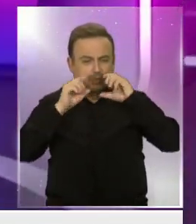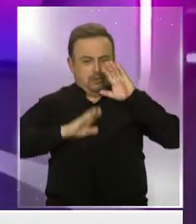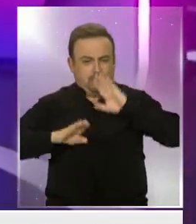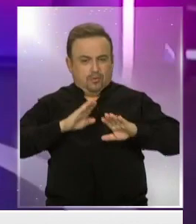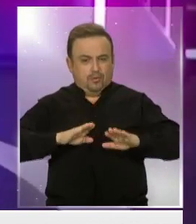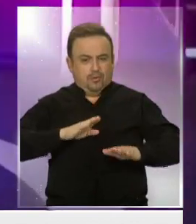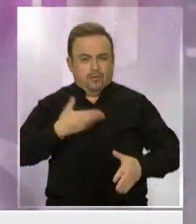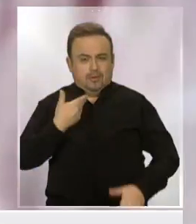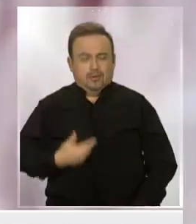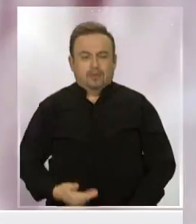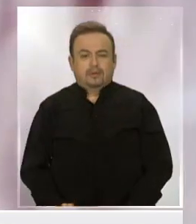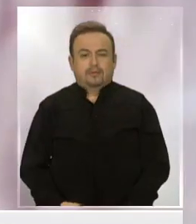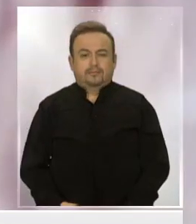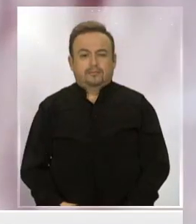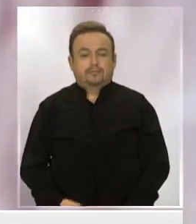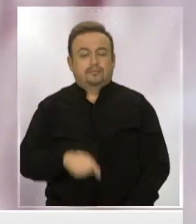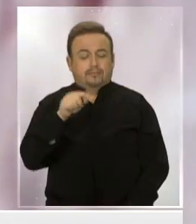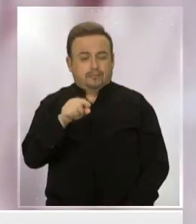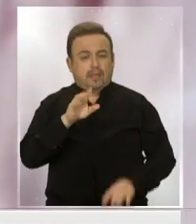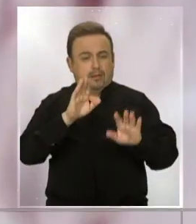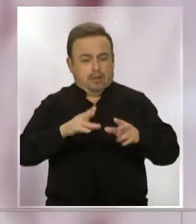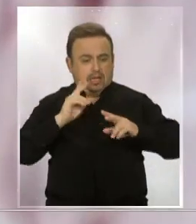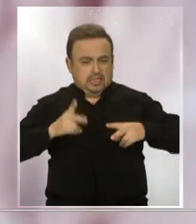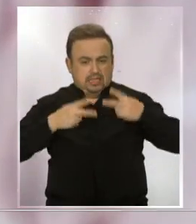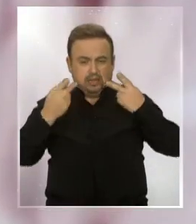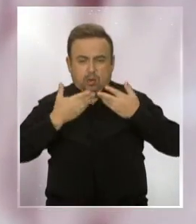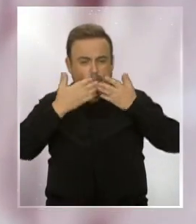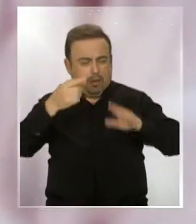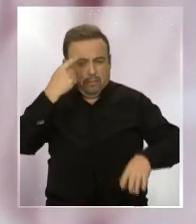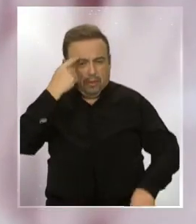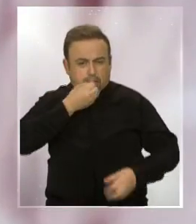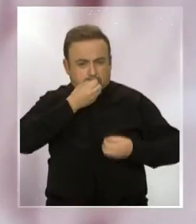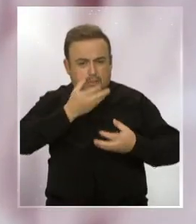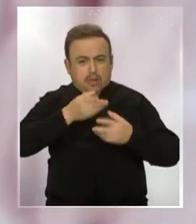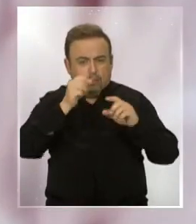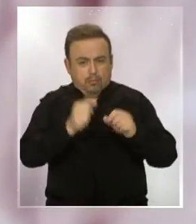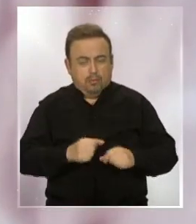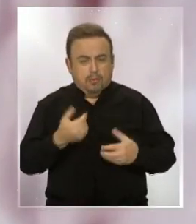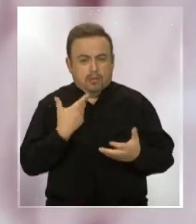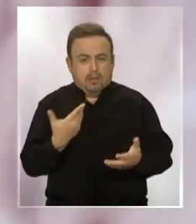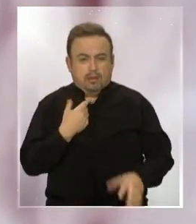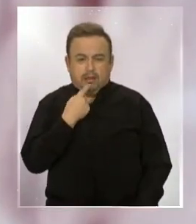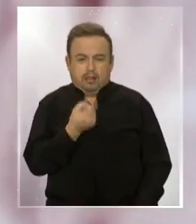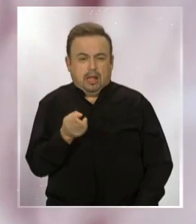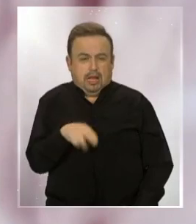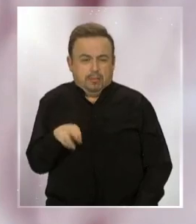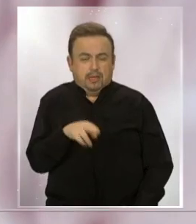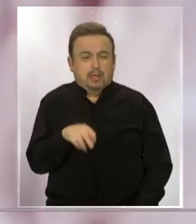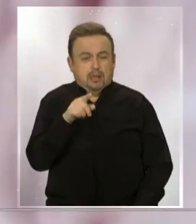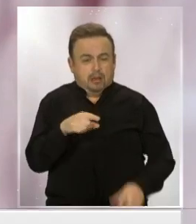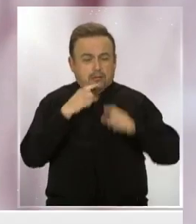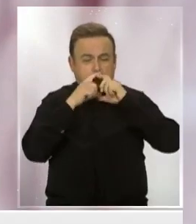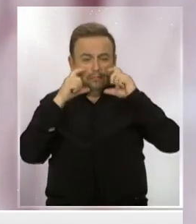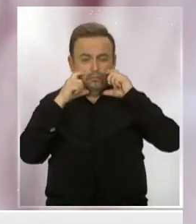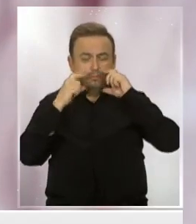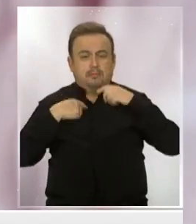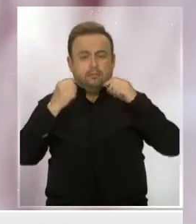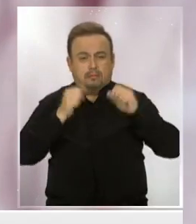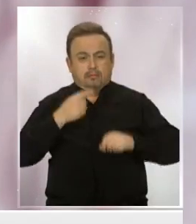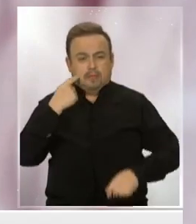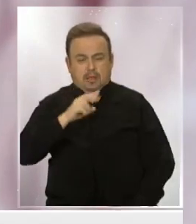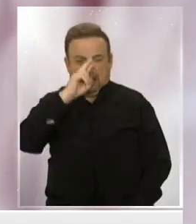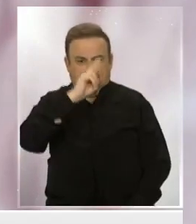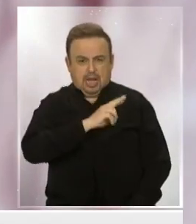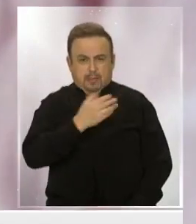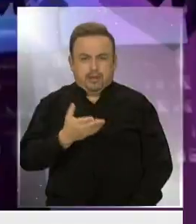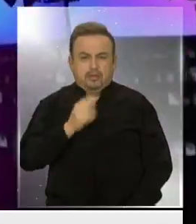protección sanitaria. Mantente a salvo, di lo que piensas. Puedo sonar como un disco rayado, pero usar una mascarilla es señal de